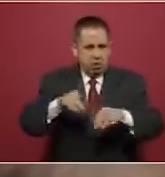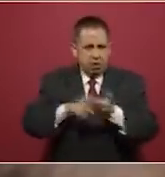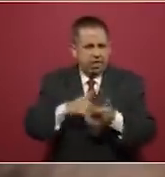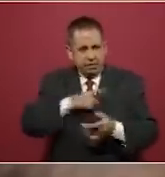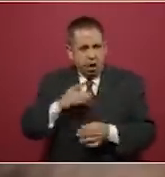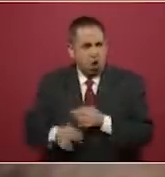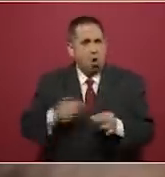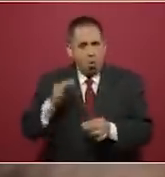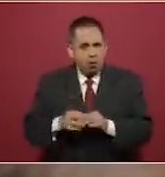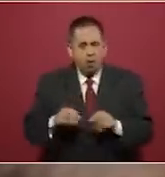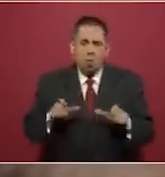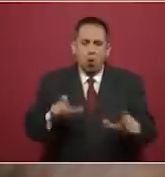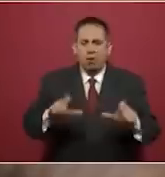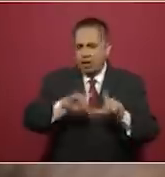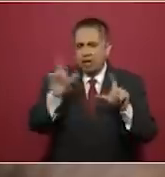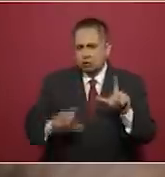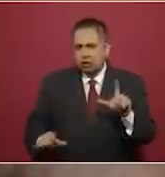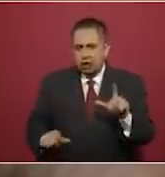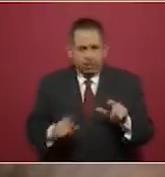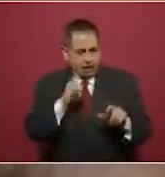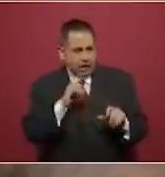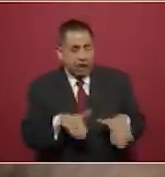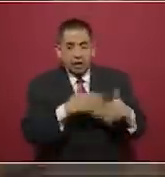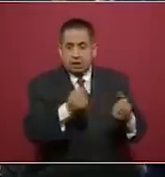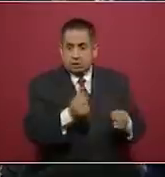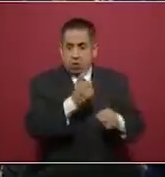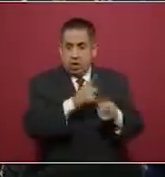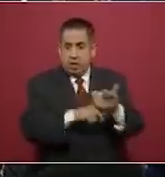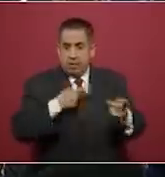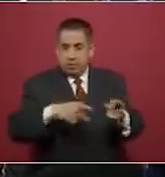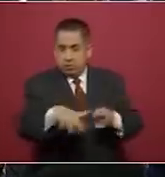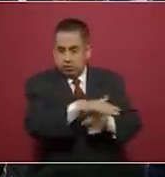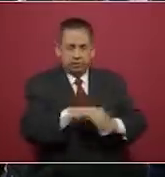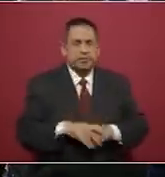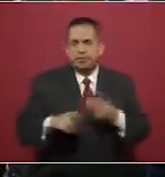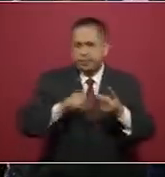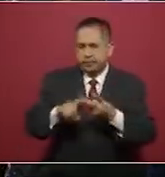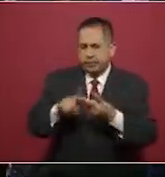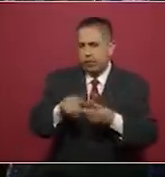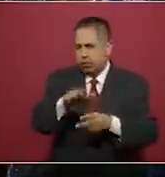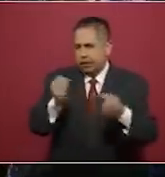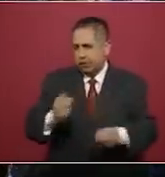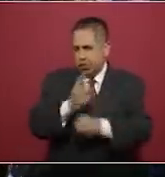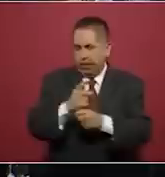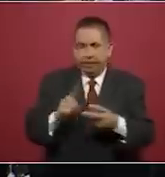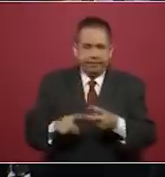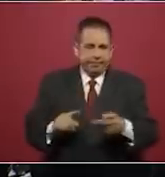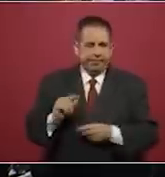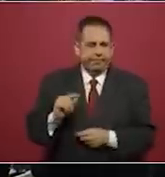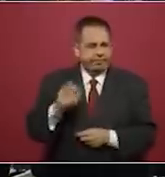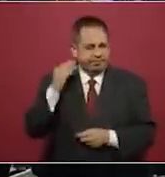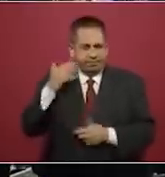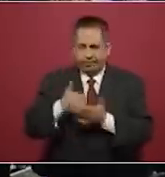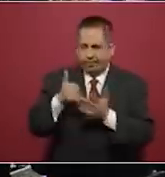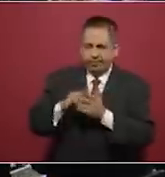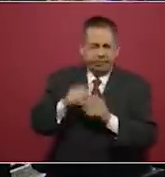debe de cumplir laboral nacional en esta labor de seguridad pública la segunda señor que tiene también que ver con la seguridad y hace un par de días